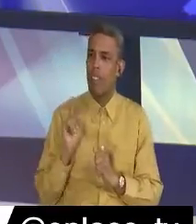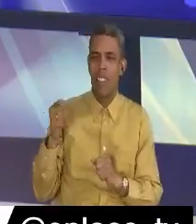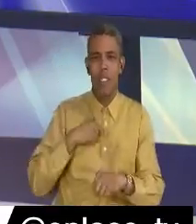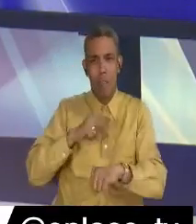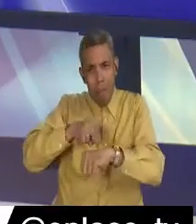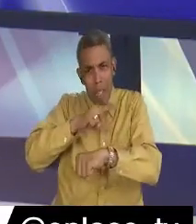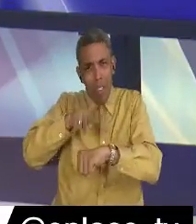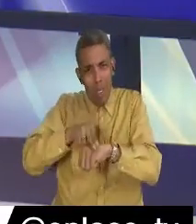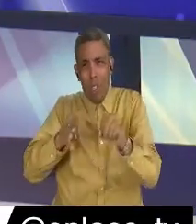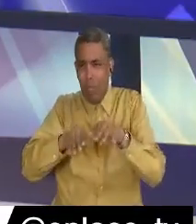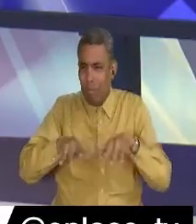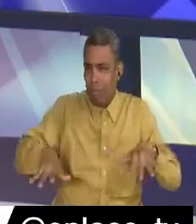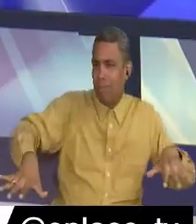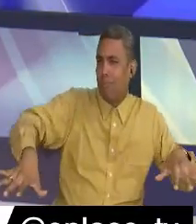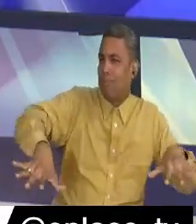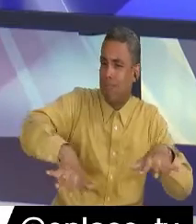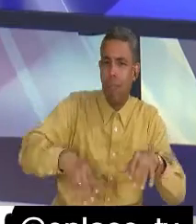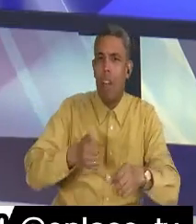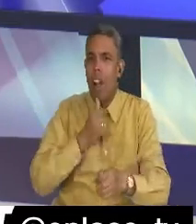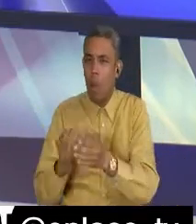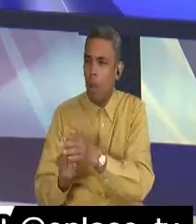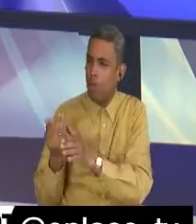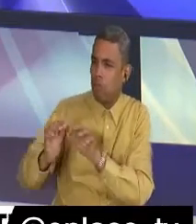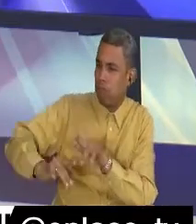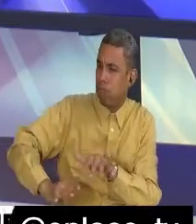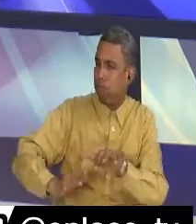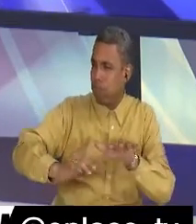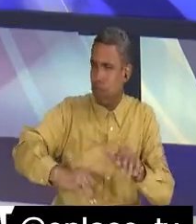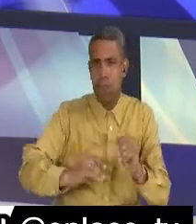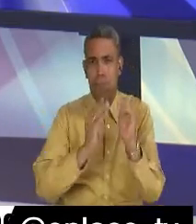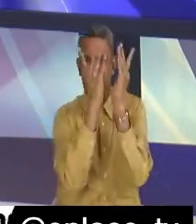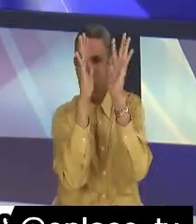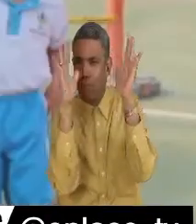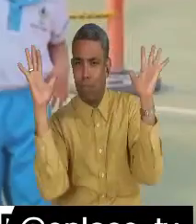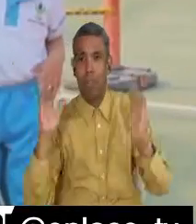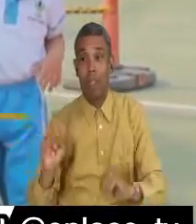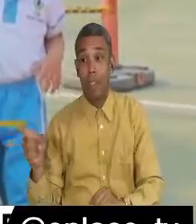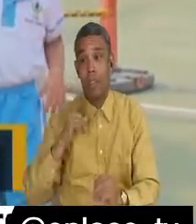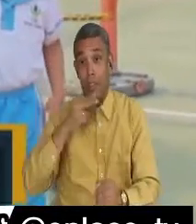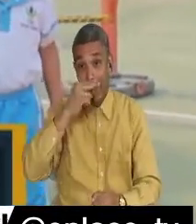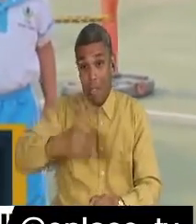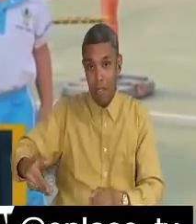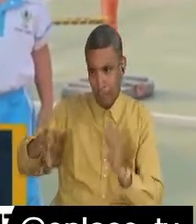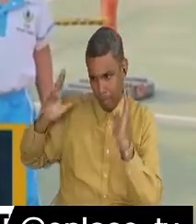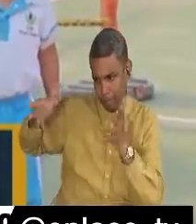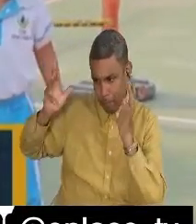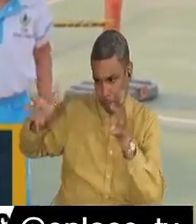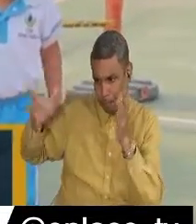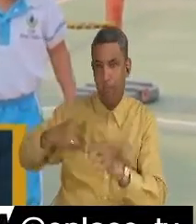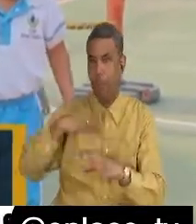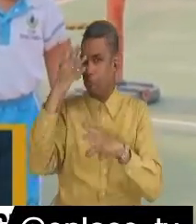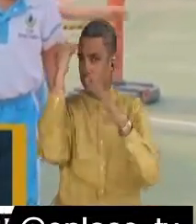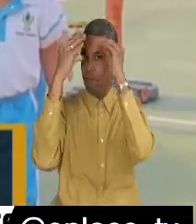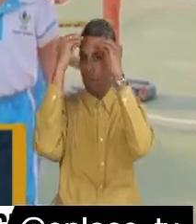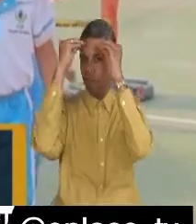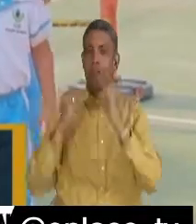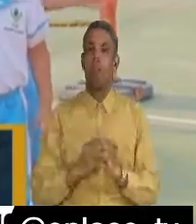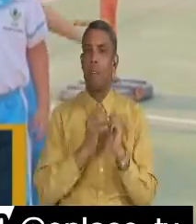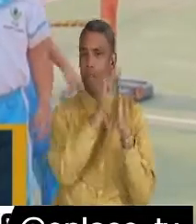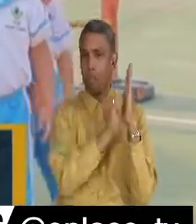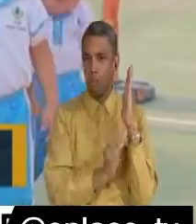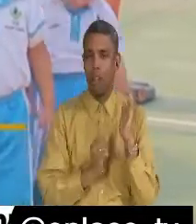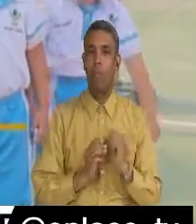los niños de esta zona rural la importancia de conservar el medio ambiente. En medio de un esfuerzo interinstitucional conformado por